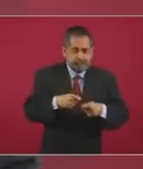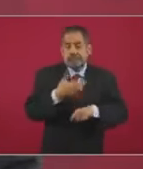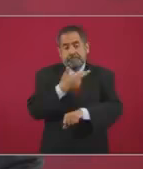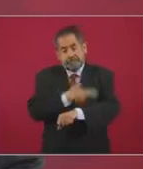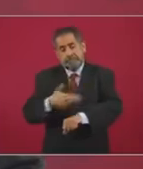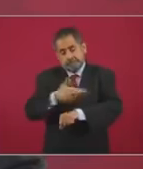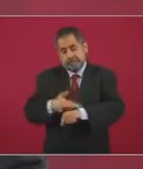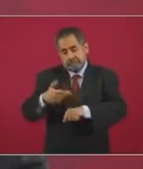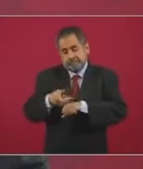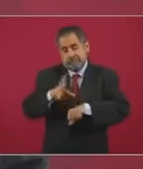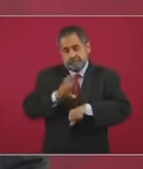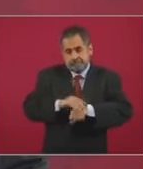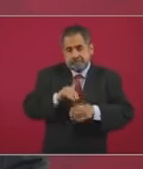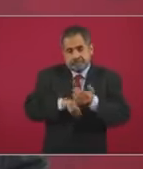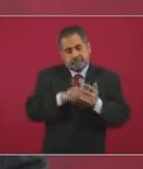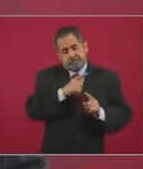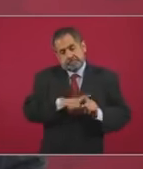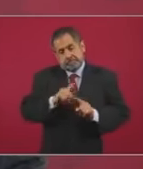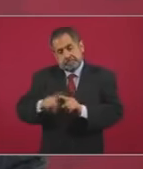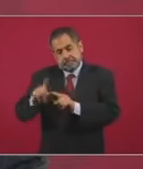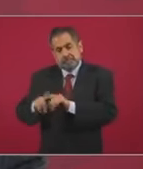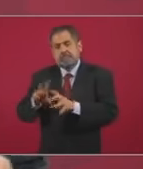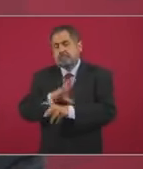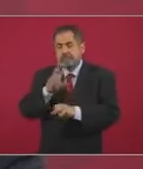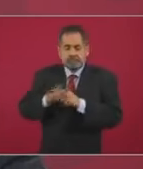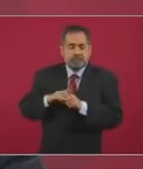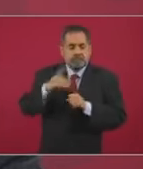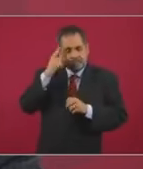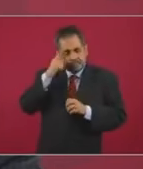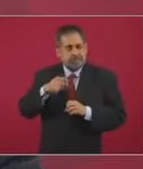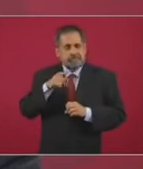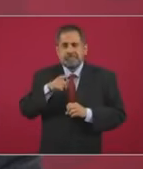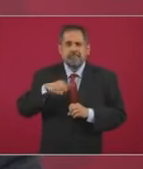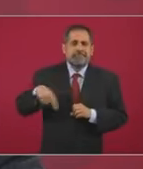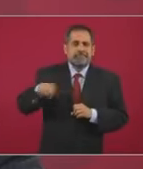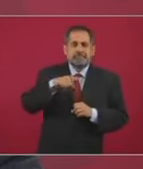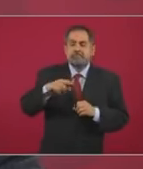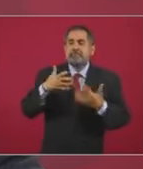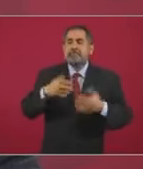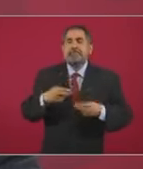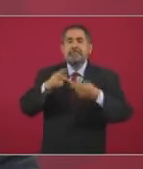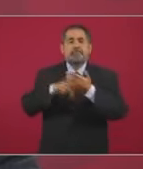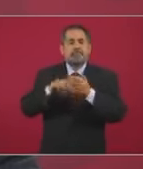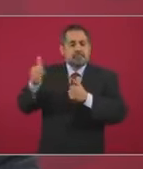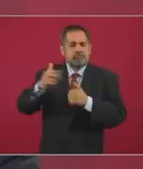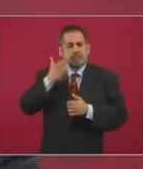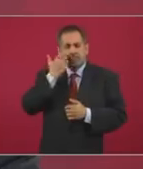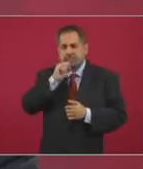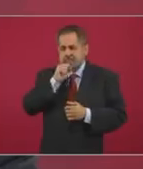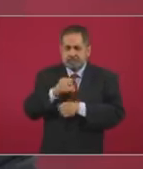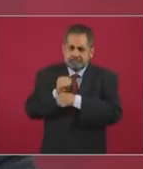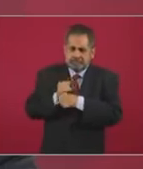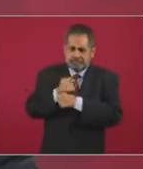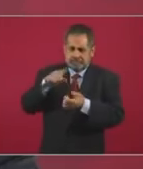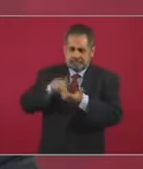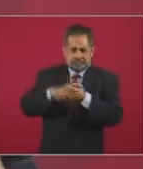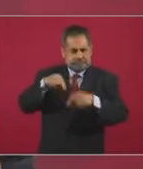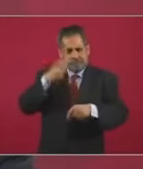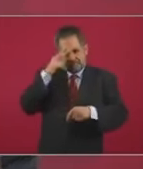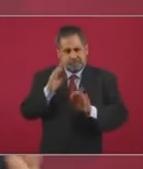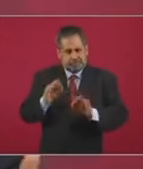la autorización en su momento de los ensayos clínicos para aquellas compañías que han deseado hacer ensayos clínicos